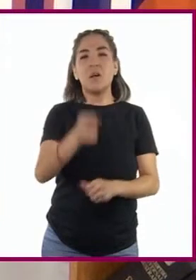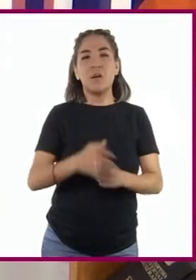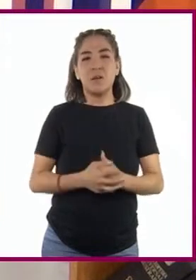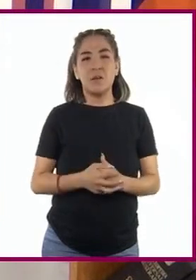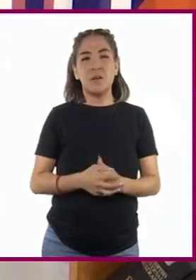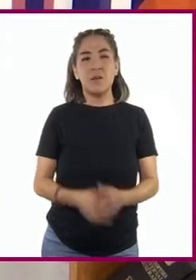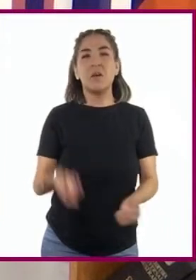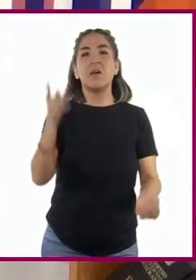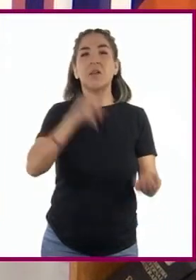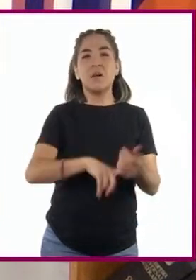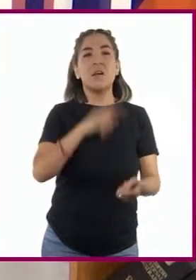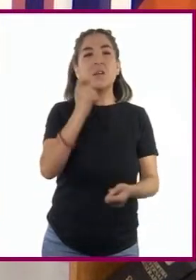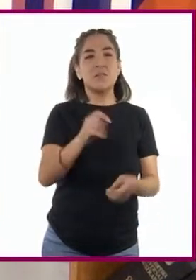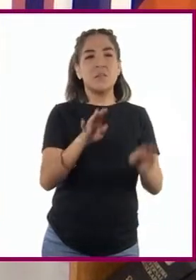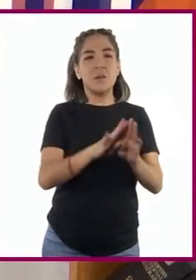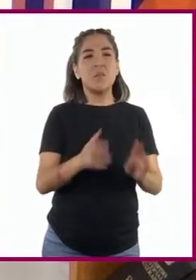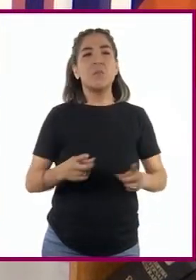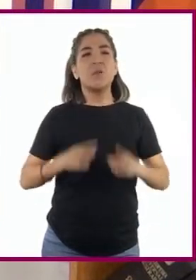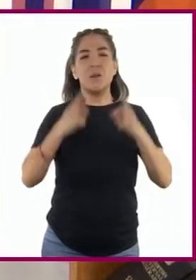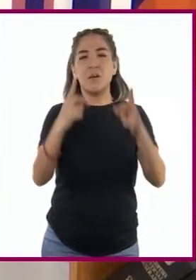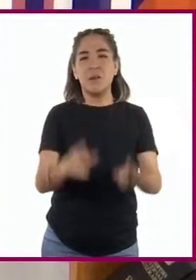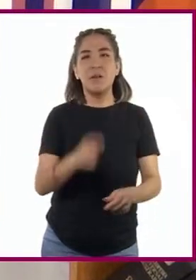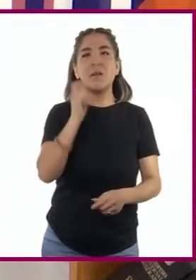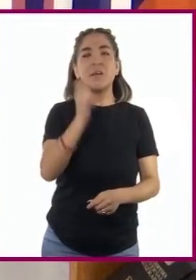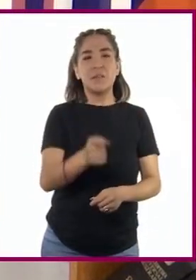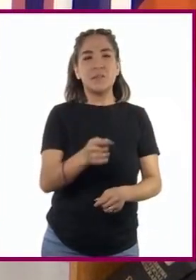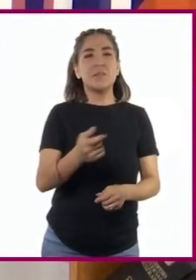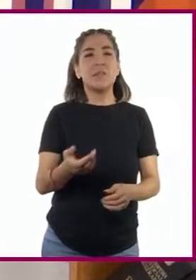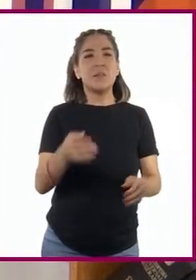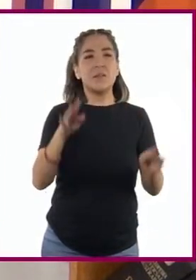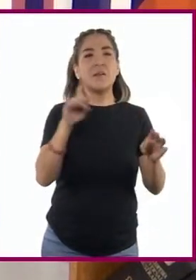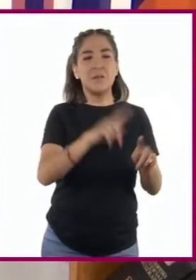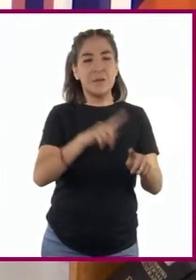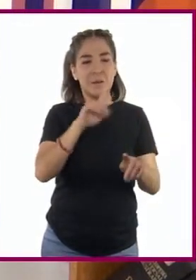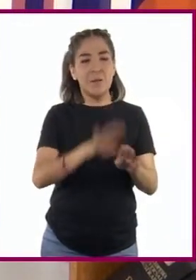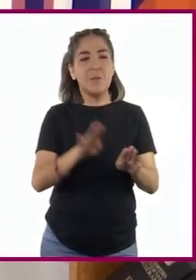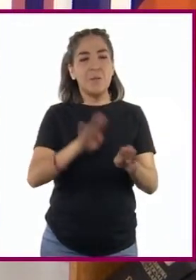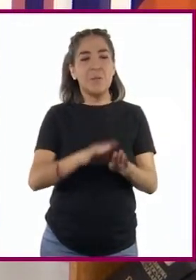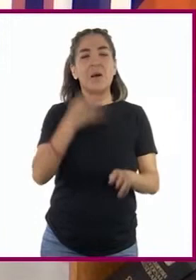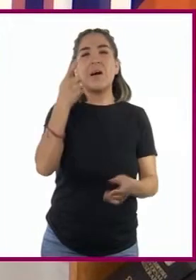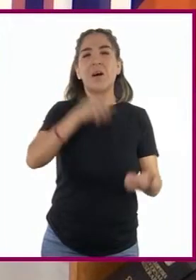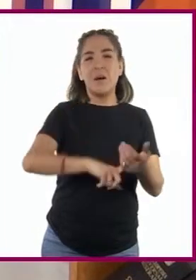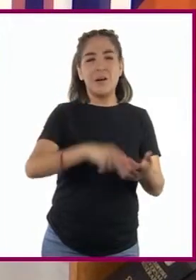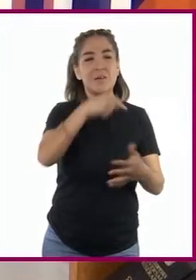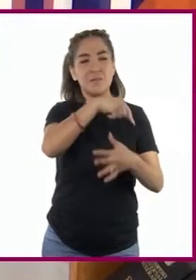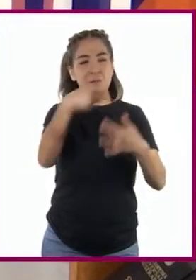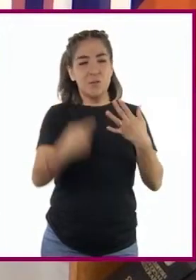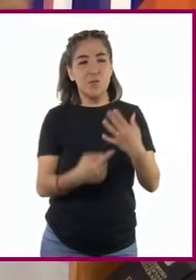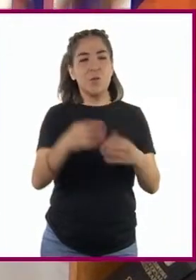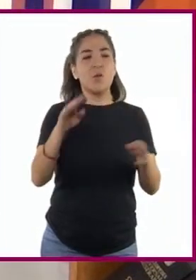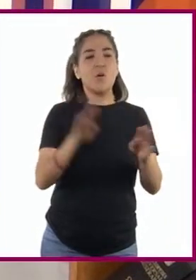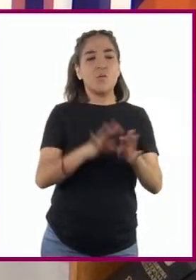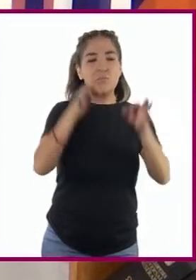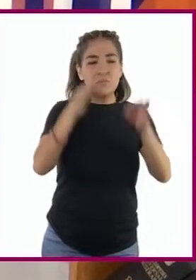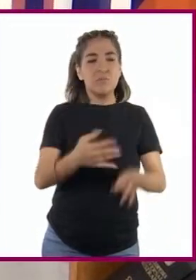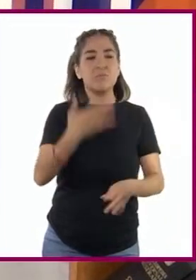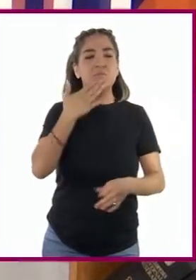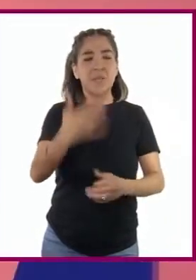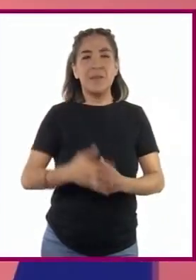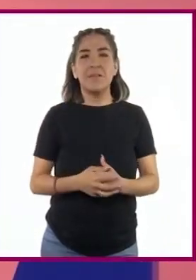entendible, se debe cumplir con 3 propiedades: adecuación, coherencia y